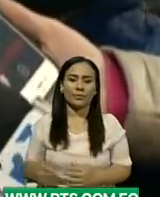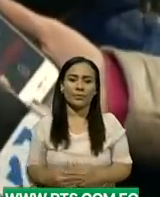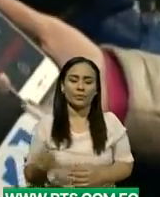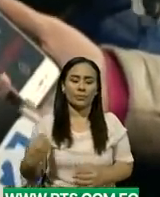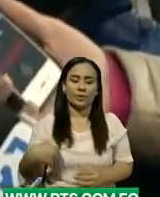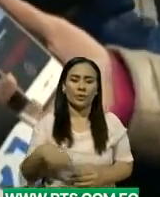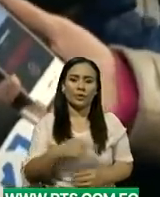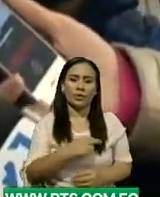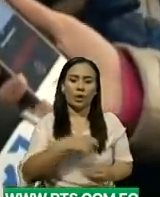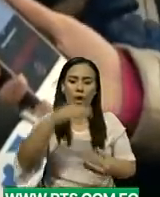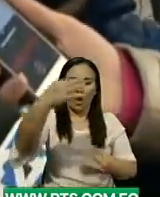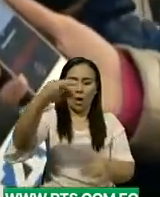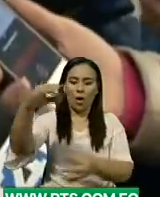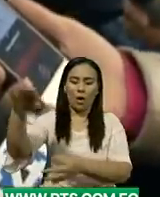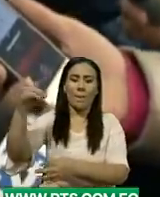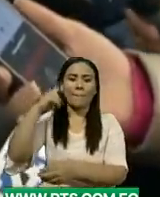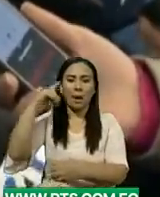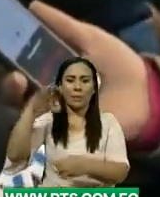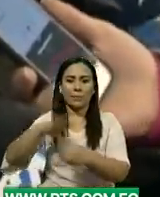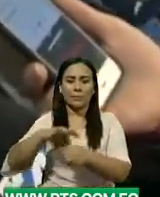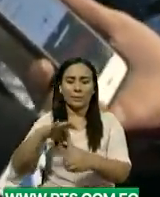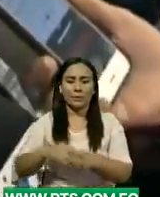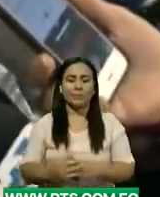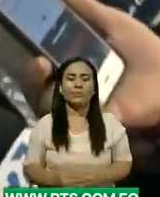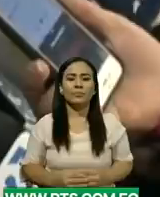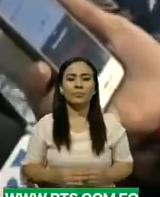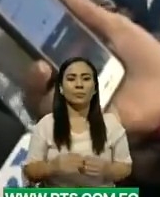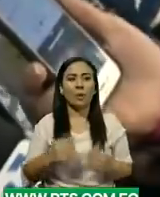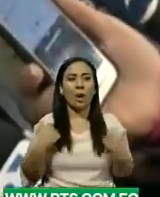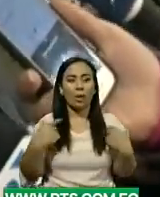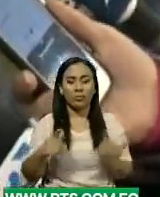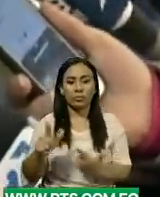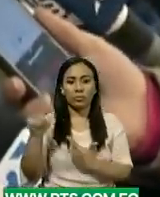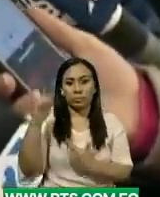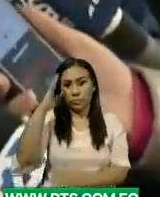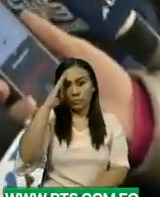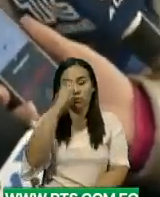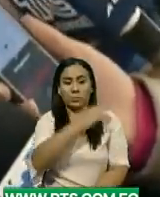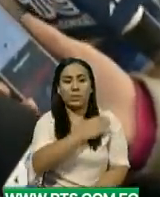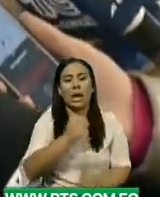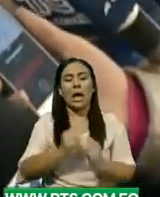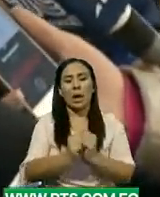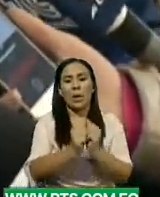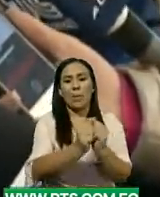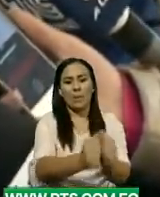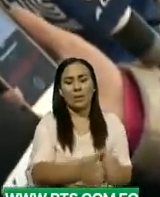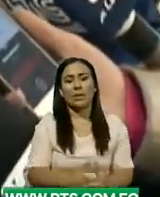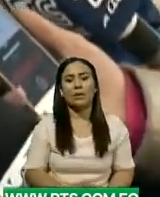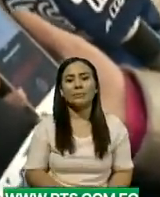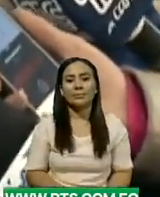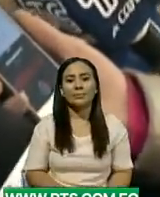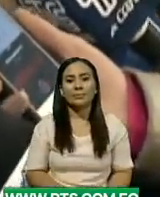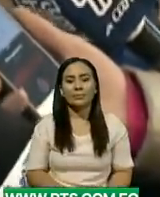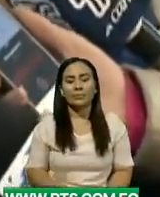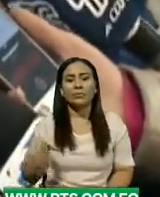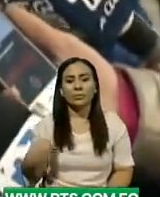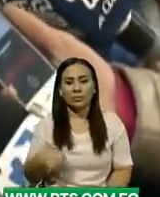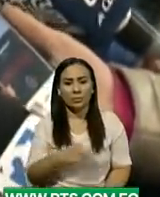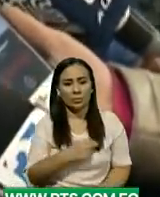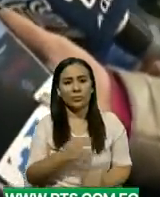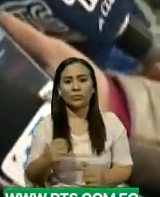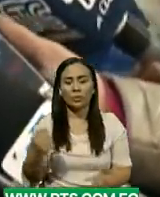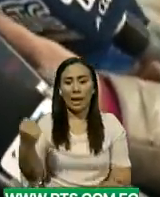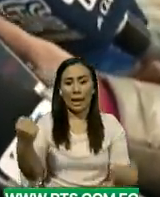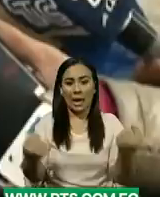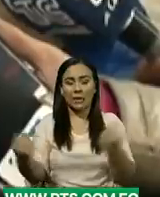los documentos electorales, obviamente con resguardo de las Fuerzas Armadas, y vamos en patrulleros